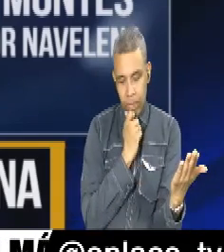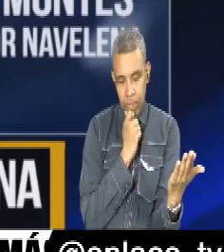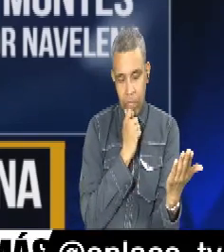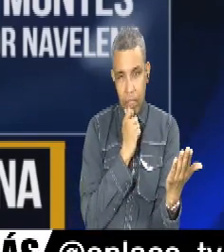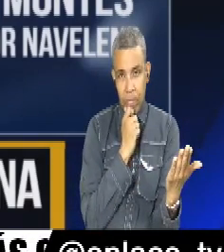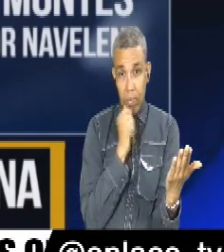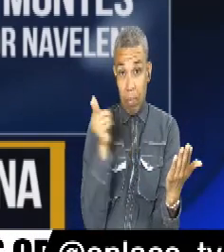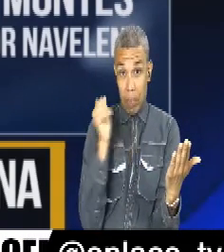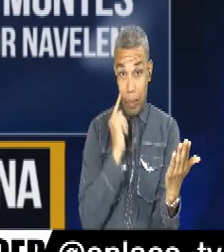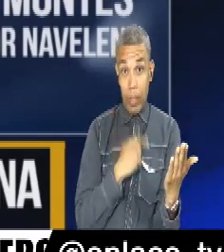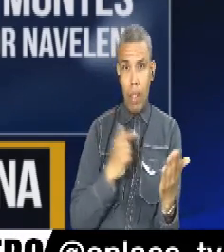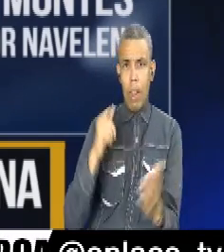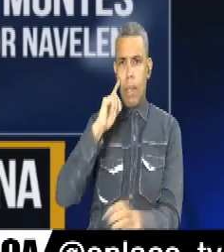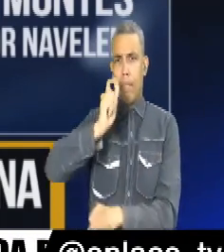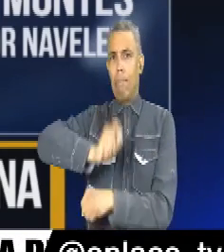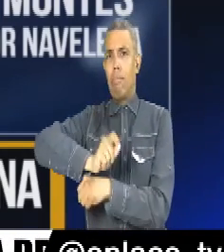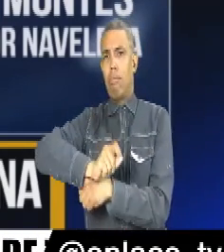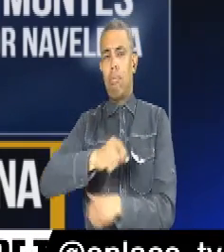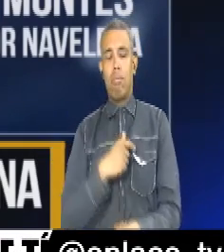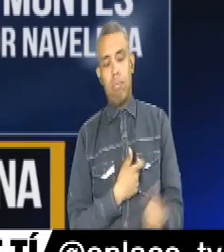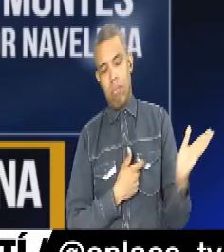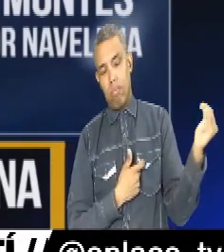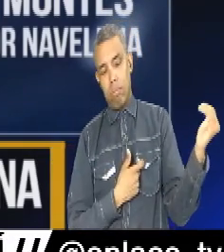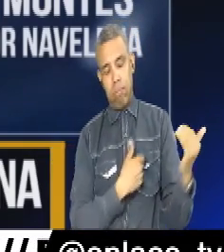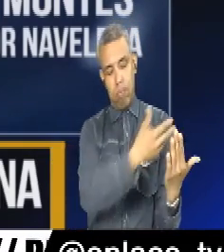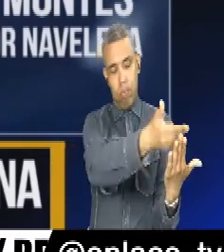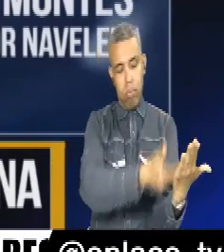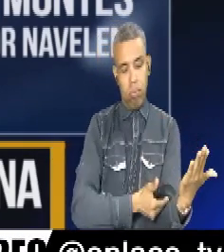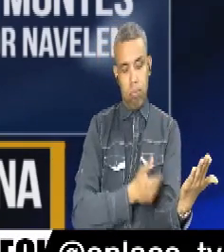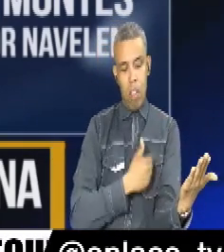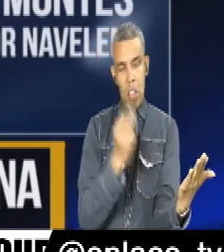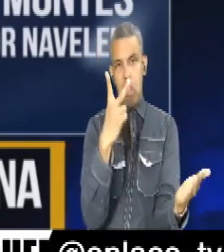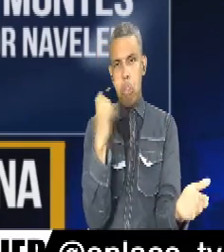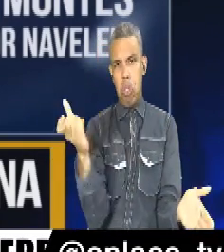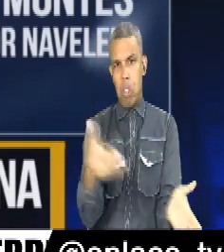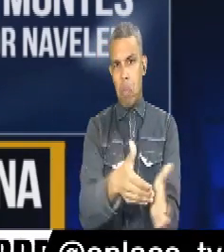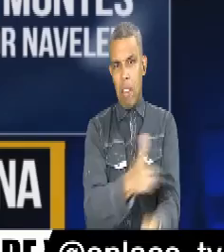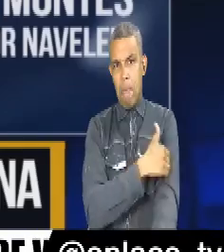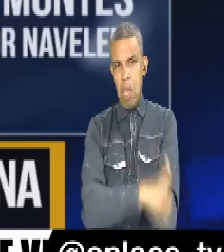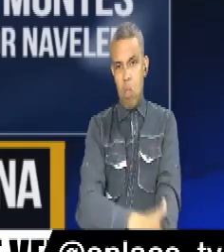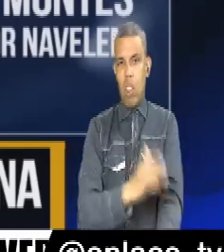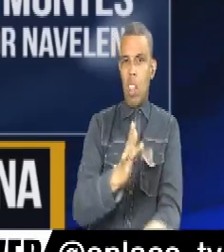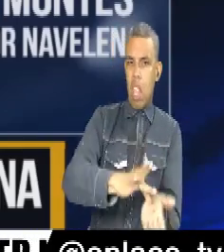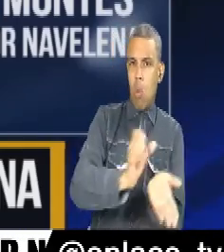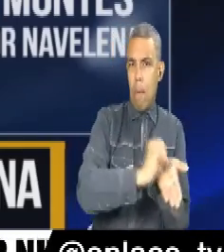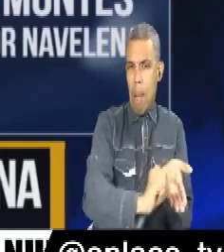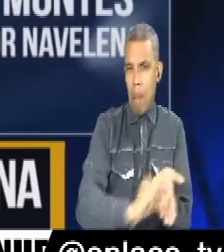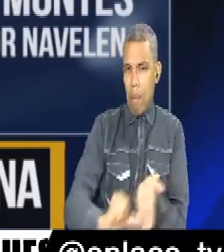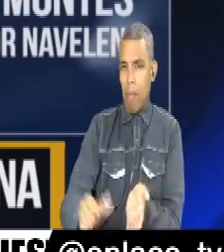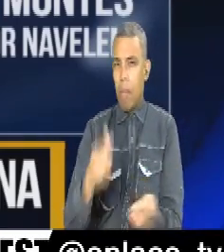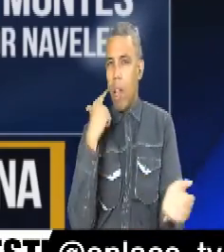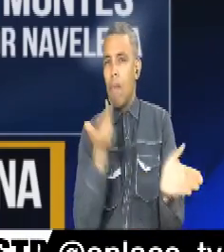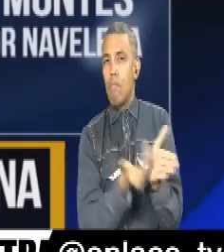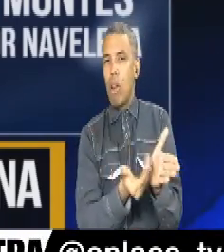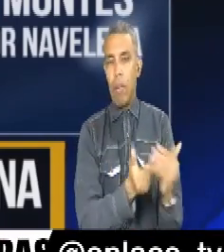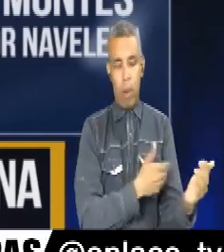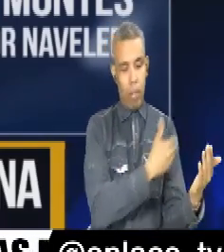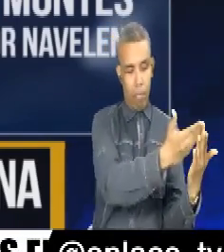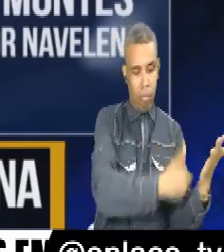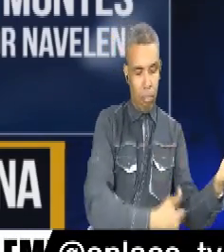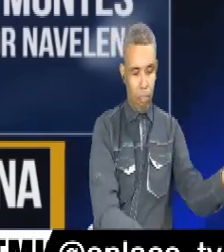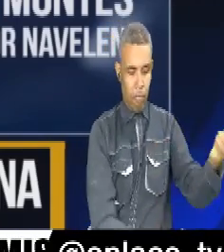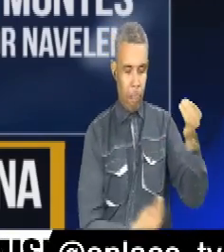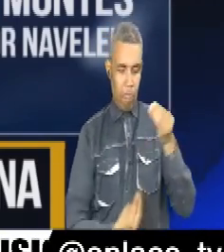ellos le soportan 200 mil millones de pesos. Ya nosotros pasamos a desbloquear, a retirar, a hacer aseo y dejar las instalaciones como